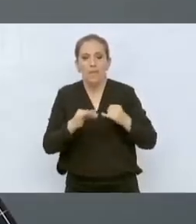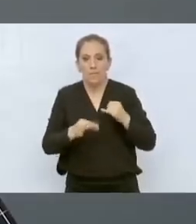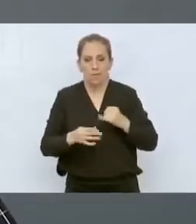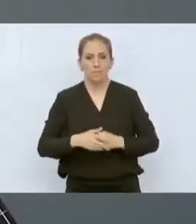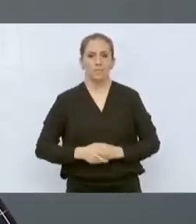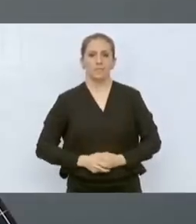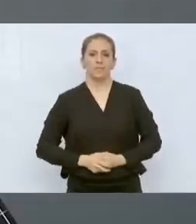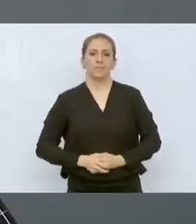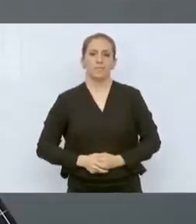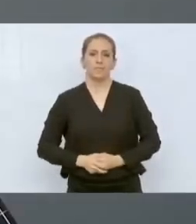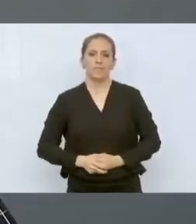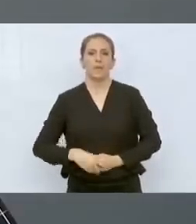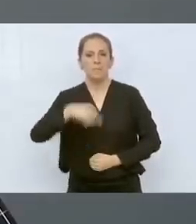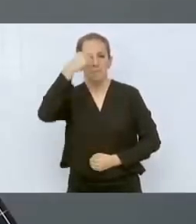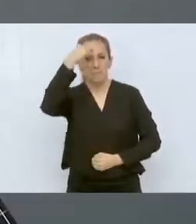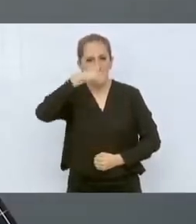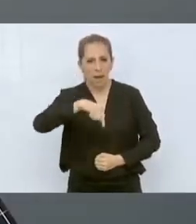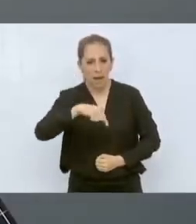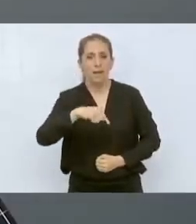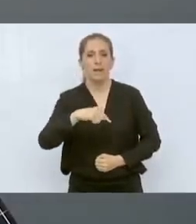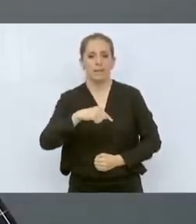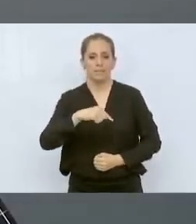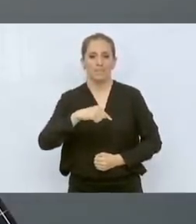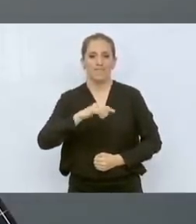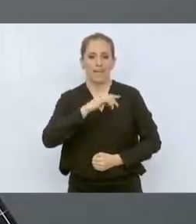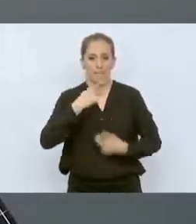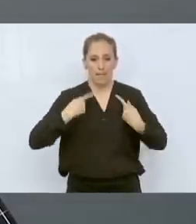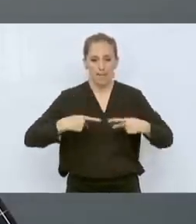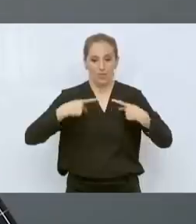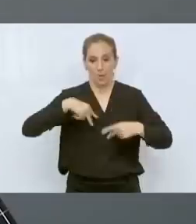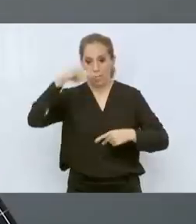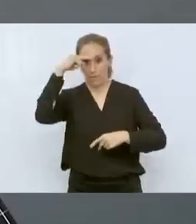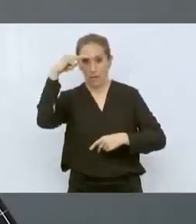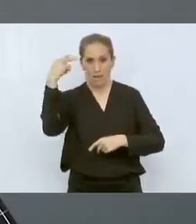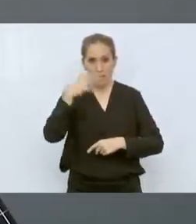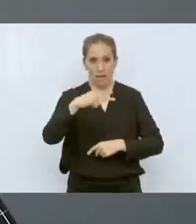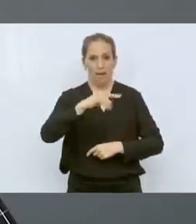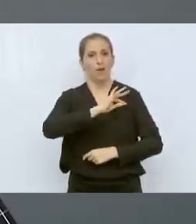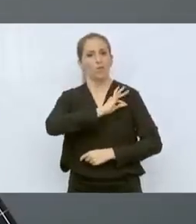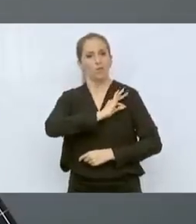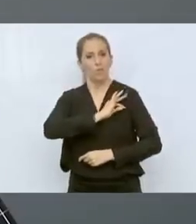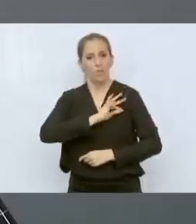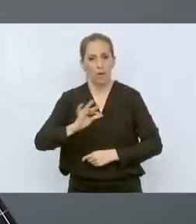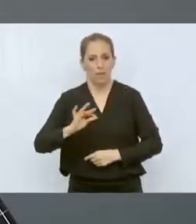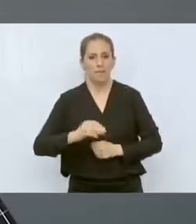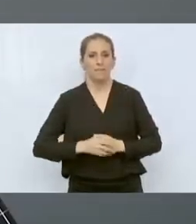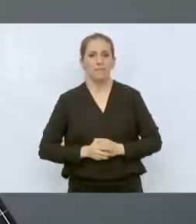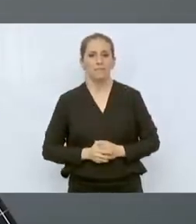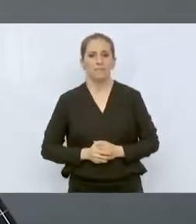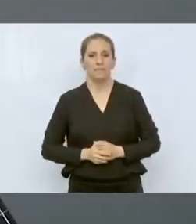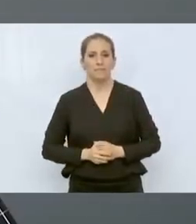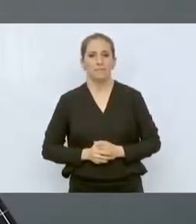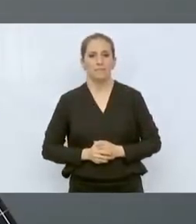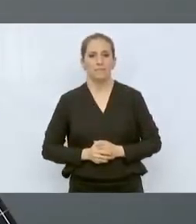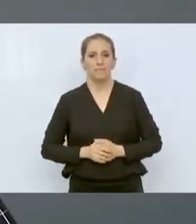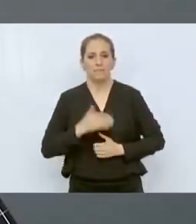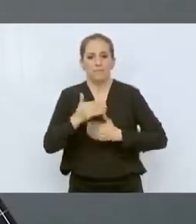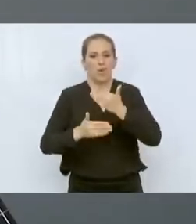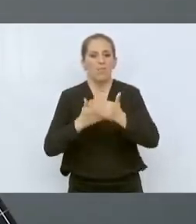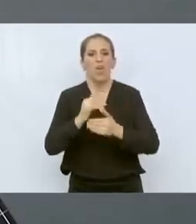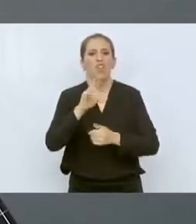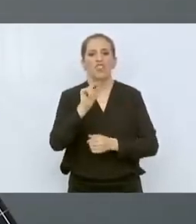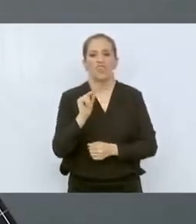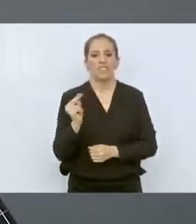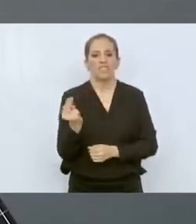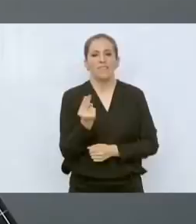que los mexicanos no se vean en la necesidad de emigrar.